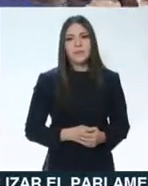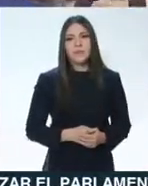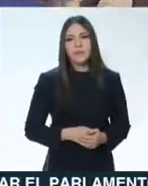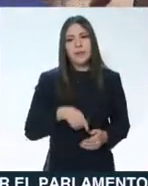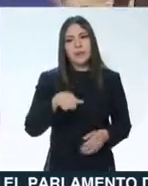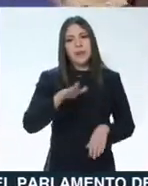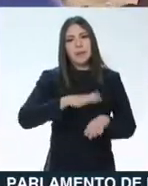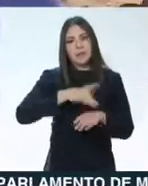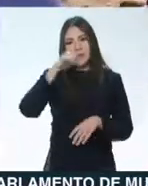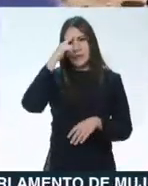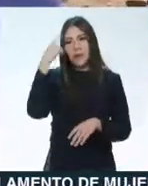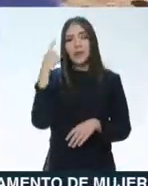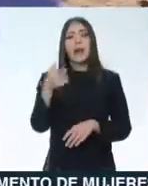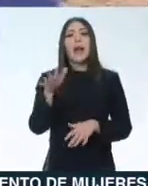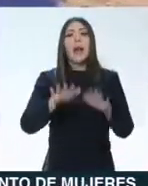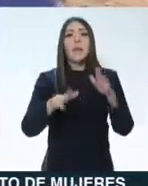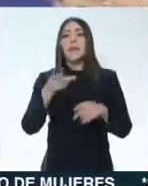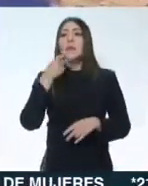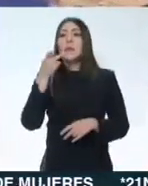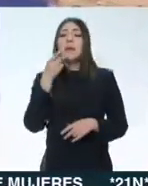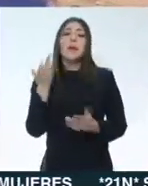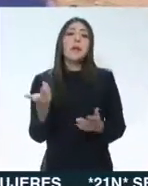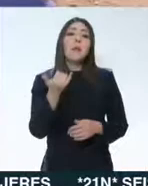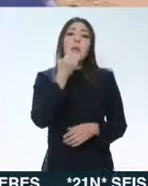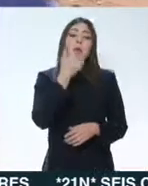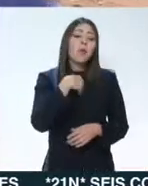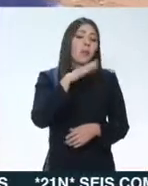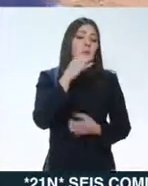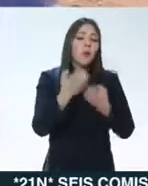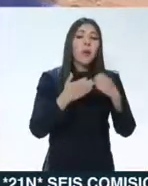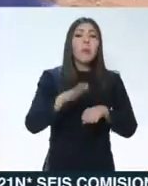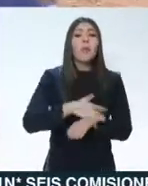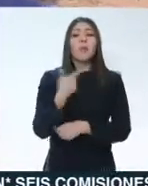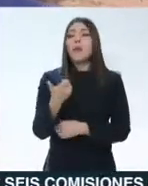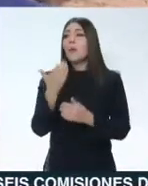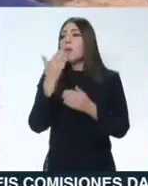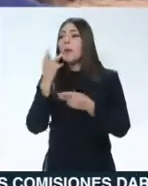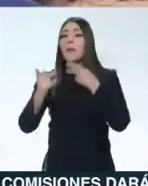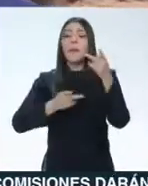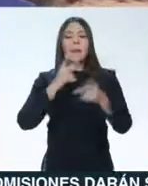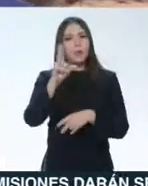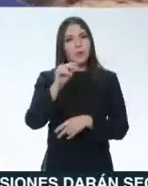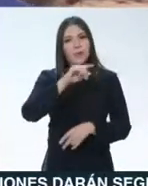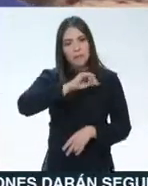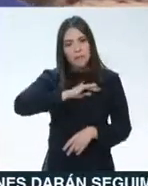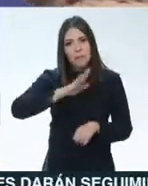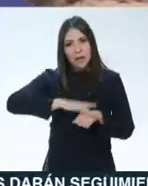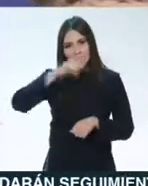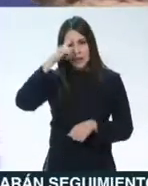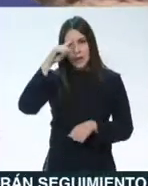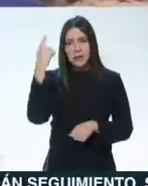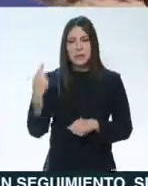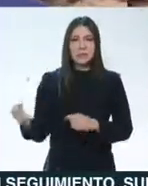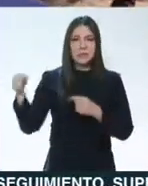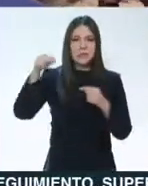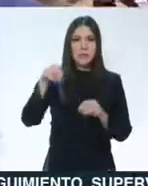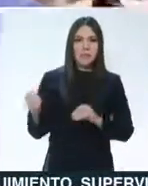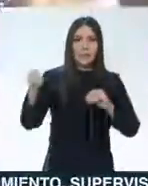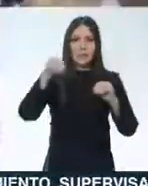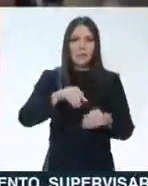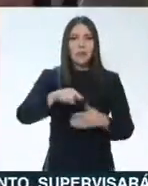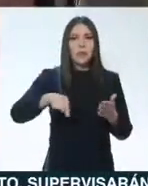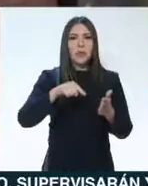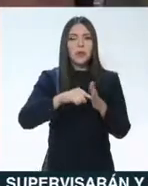no hay pretextos de que no hay dinero, de que no puedo hacer esto, entonces es una forma más fácil de venir a estos lugares al aire libre y